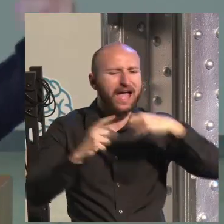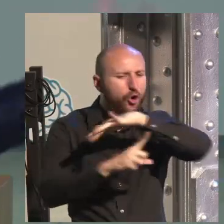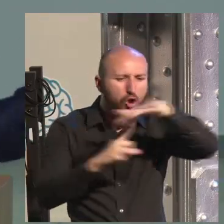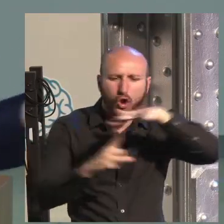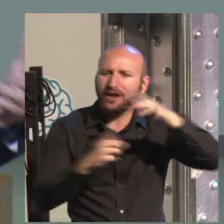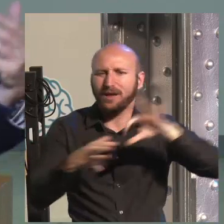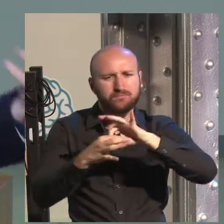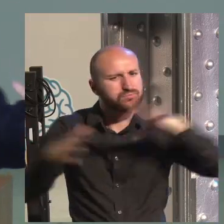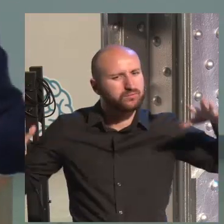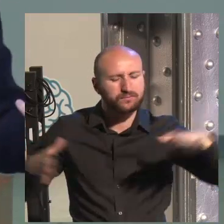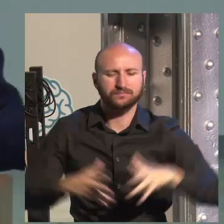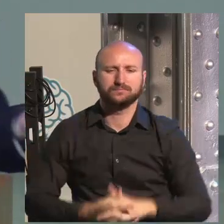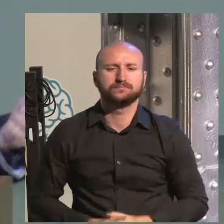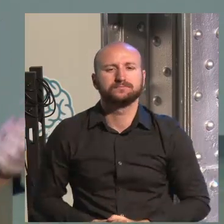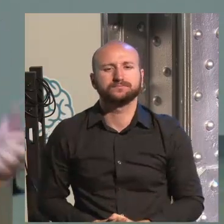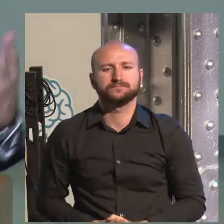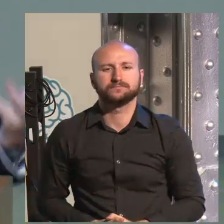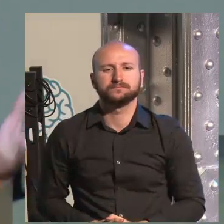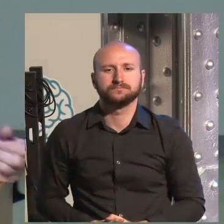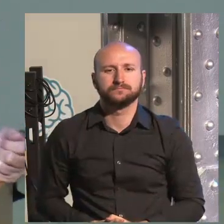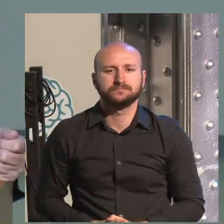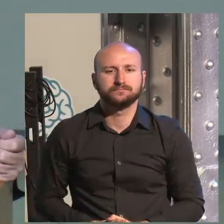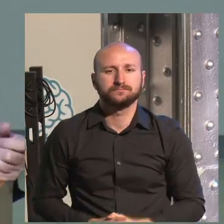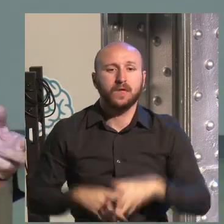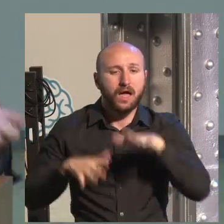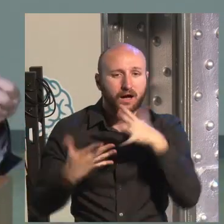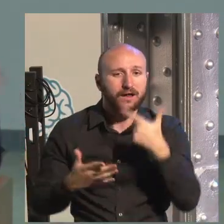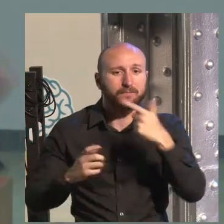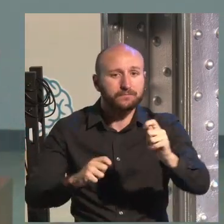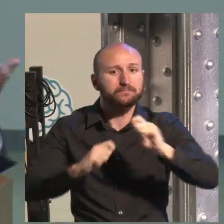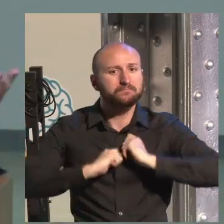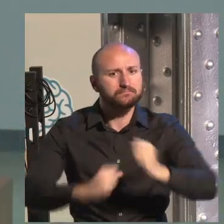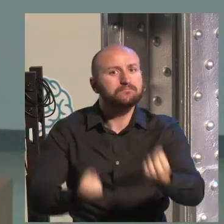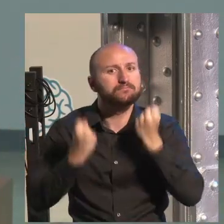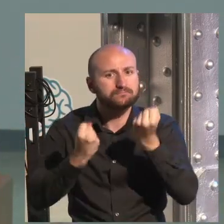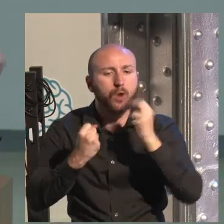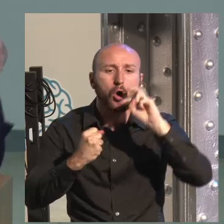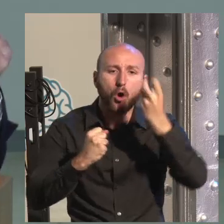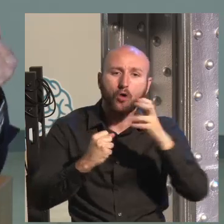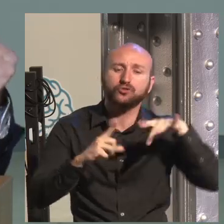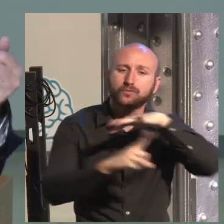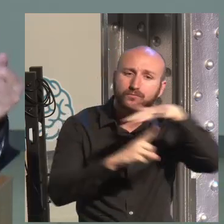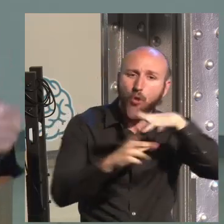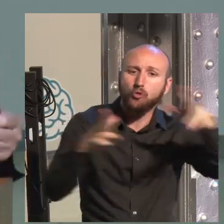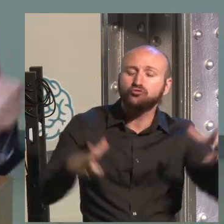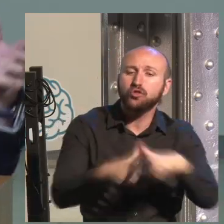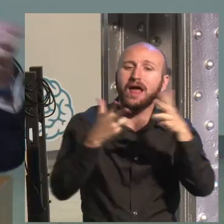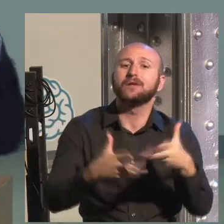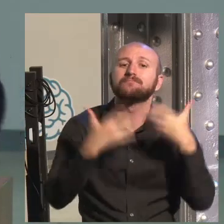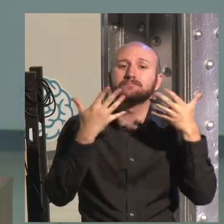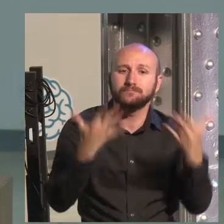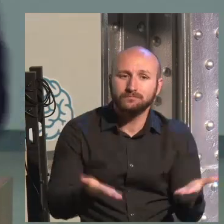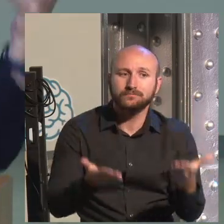La evolución la están dirigiendo fuerzas que pertenecen a otro medio, que es el medio social, que es para el